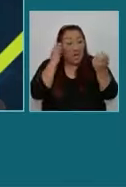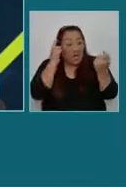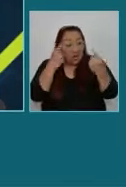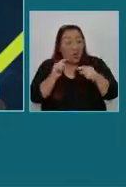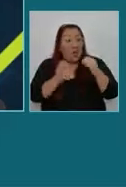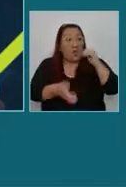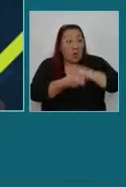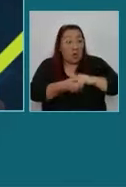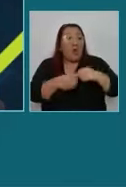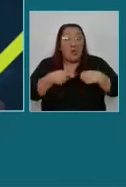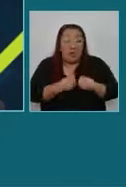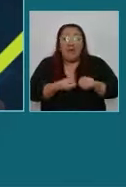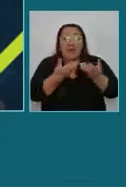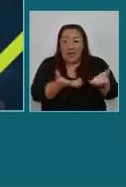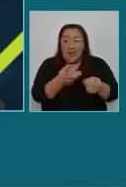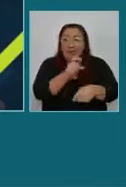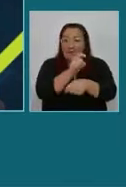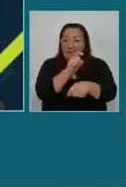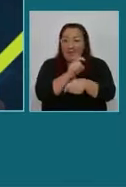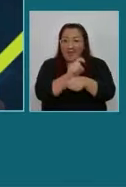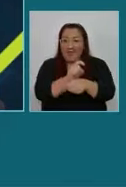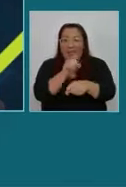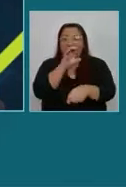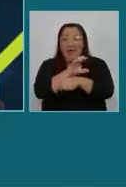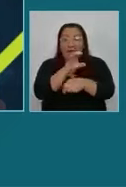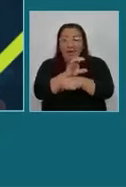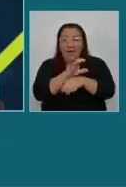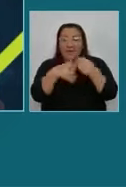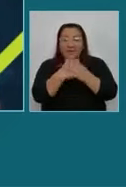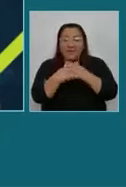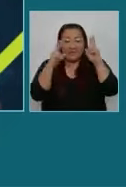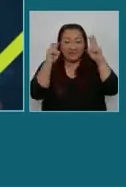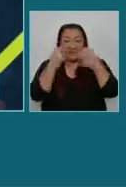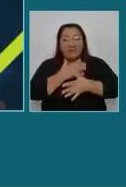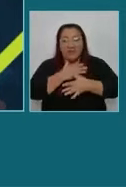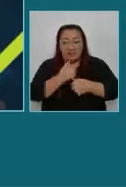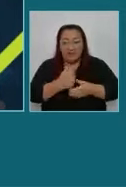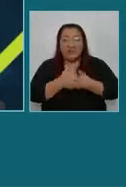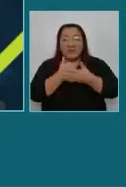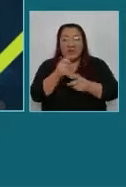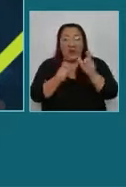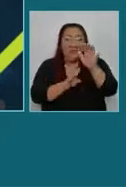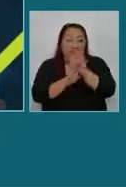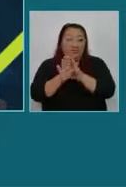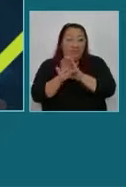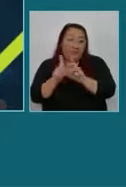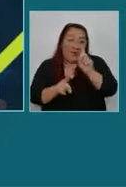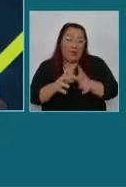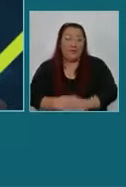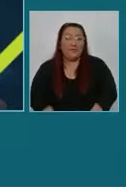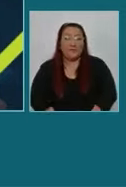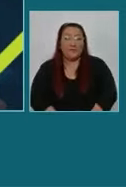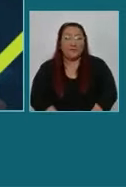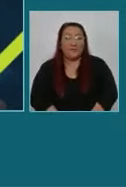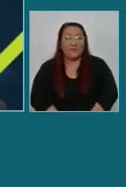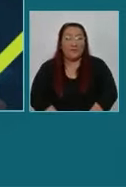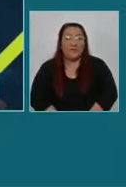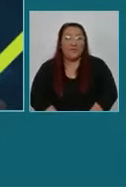han hecho y hacemos instituciones de salud, lo cual podría beneficiar también a los emprendimientos.